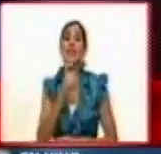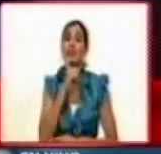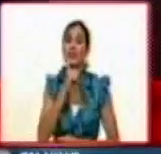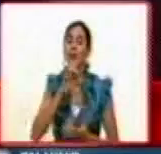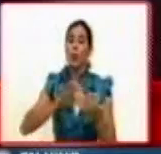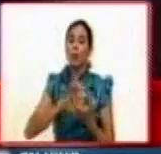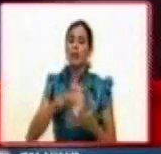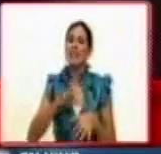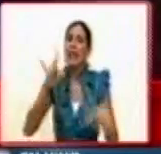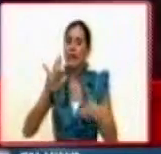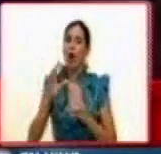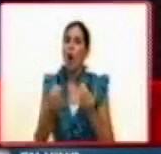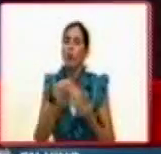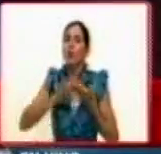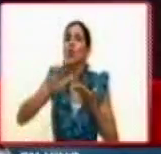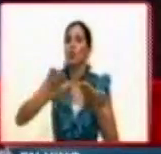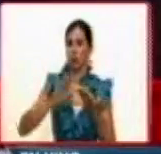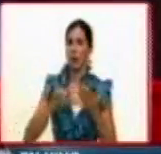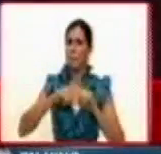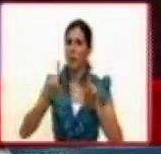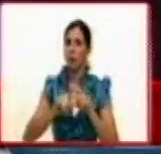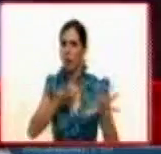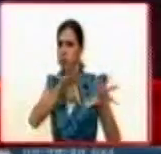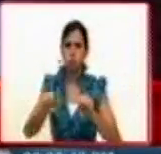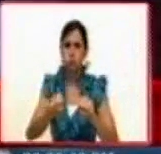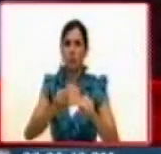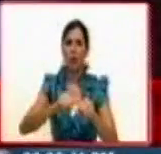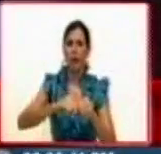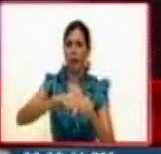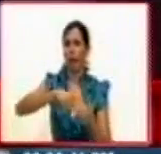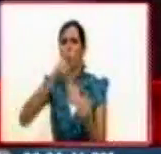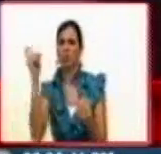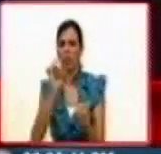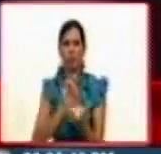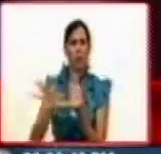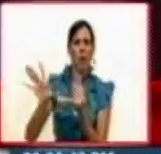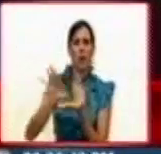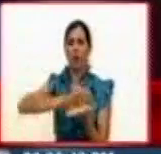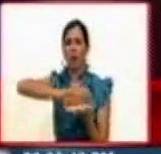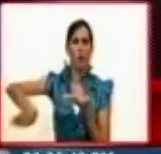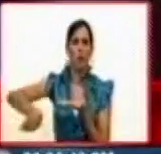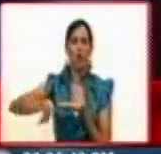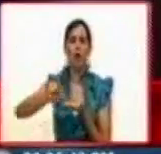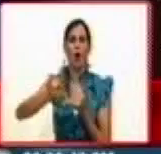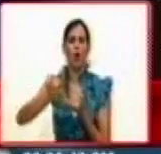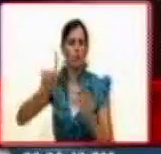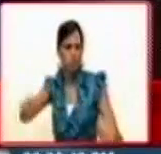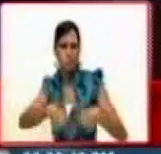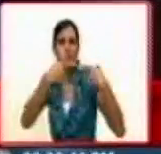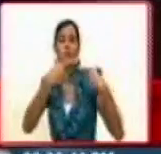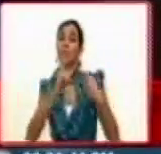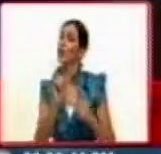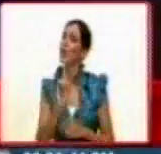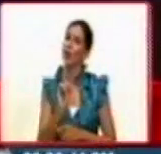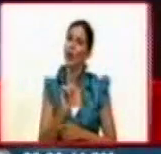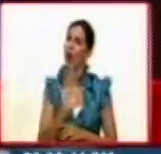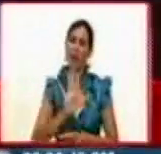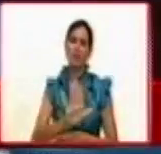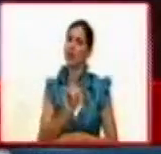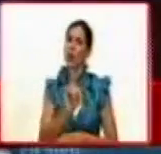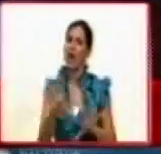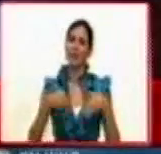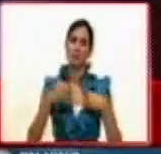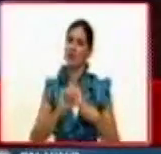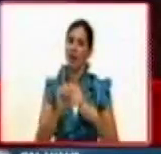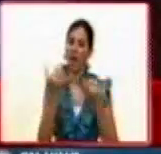resolver. Pero la intervención, la exclusión, la represión política y la confrontación no son aceptables ya